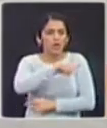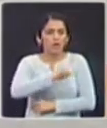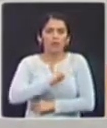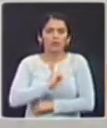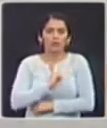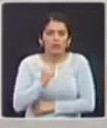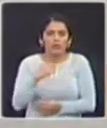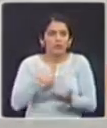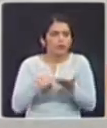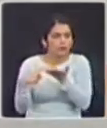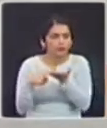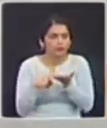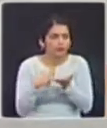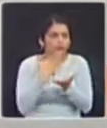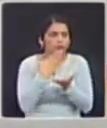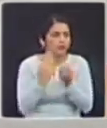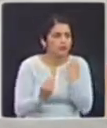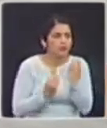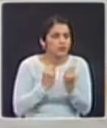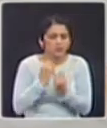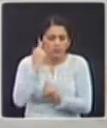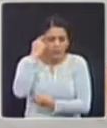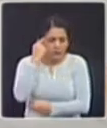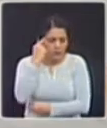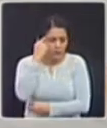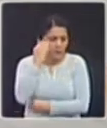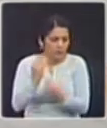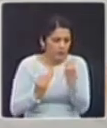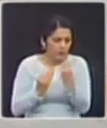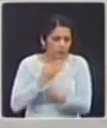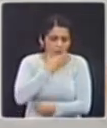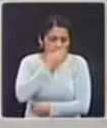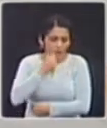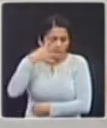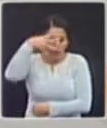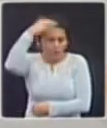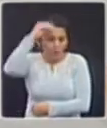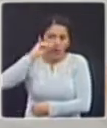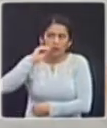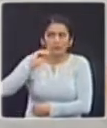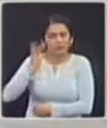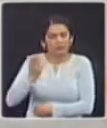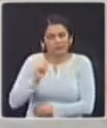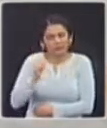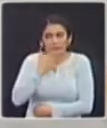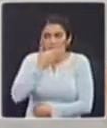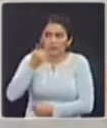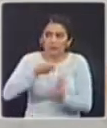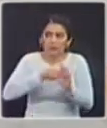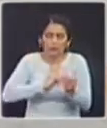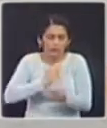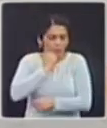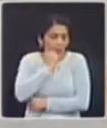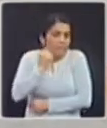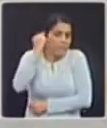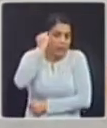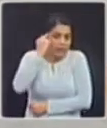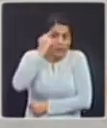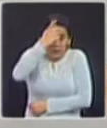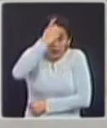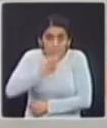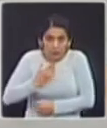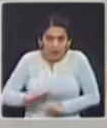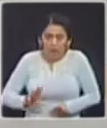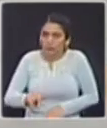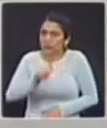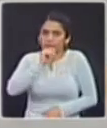esta posibilidad de plantearle un pedido al vicepresidente para que renuncie, pero todavía no definen una